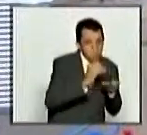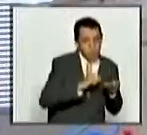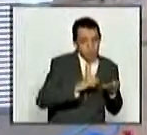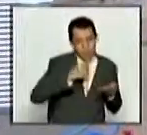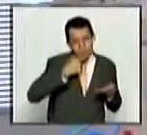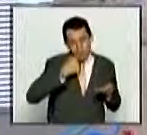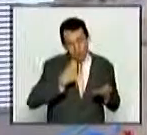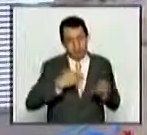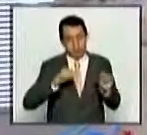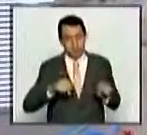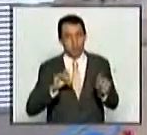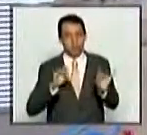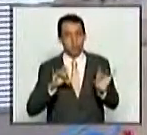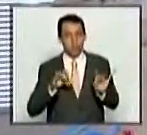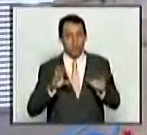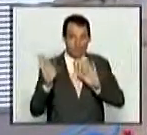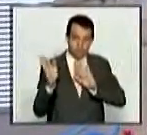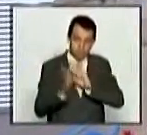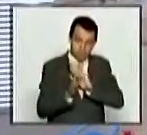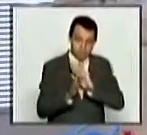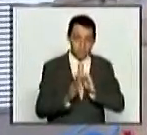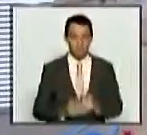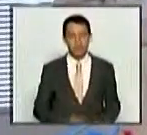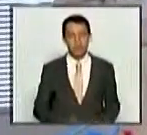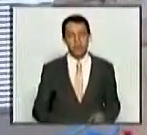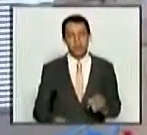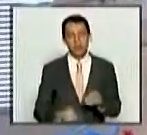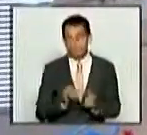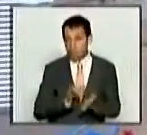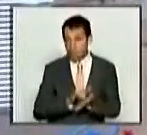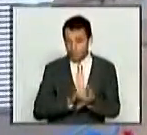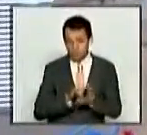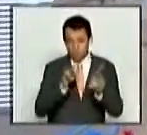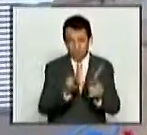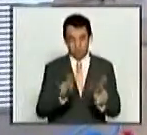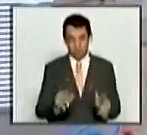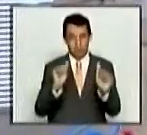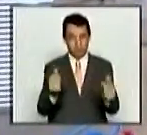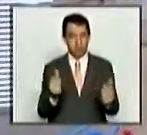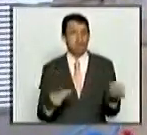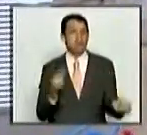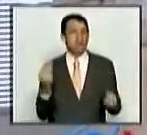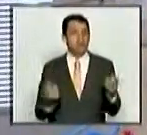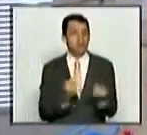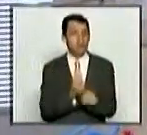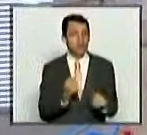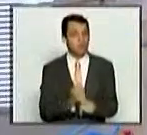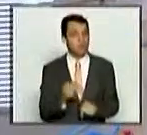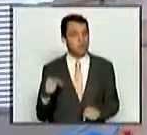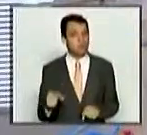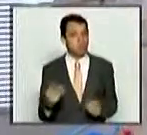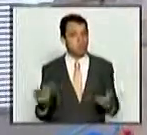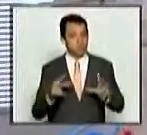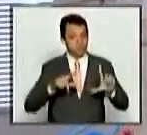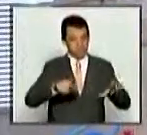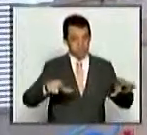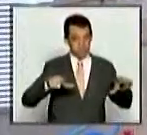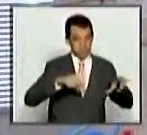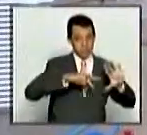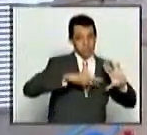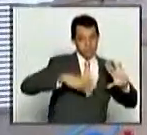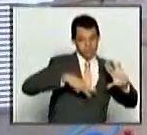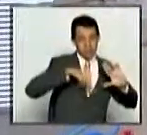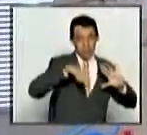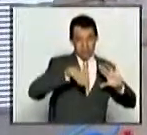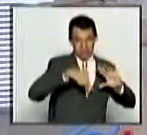menos? Entonces, por eso todas las personas que trabajamos en este parque médico, profesionales